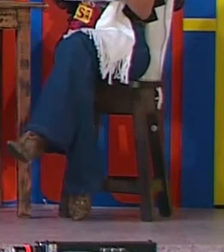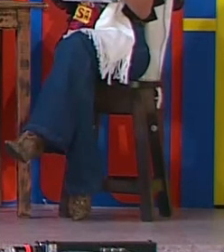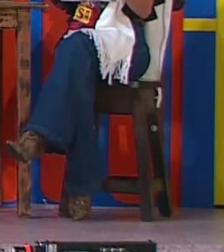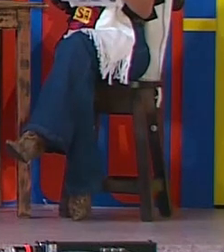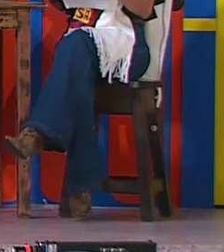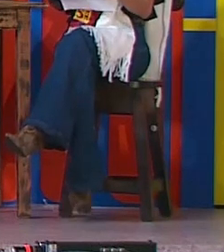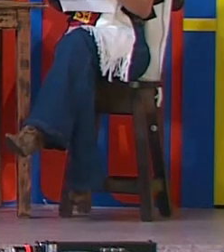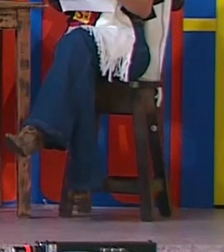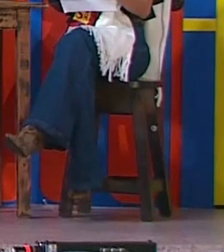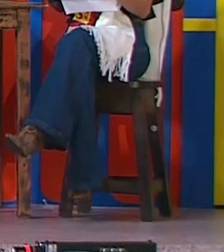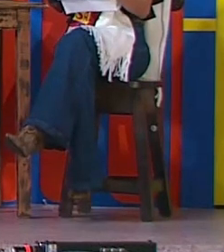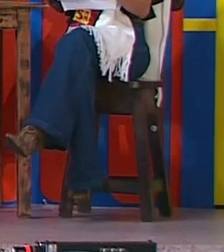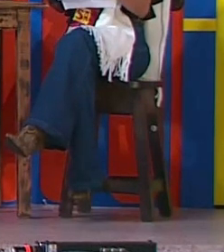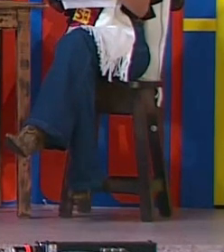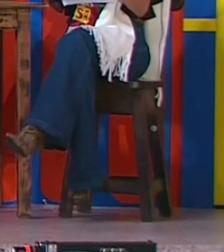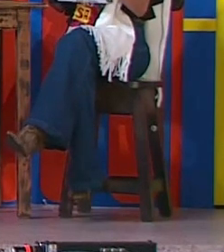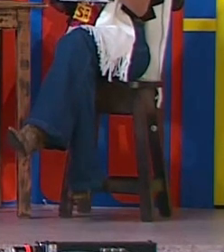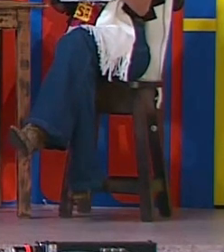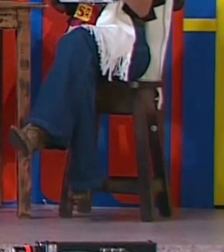trovador Aldo Juliano Campo.